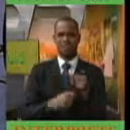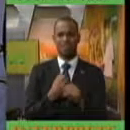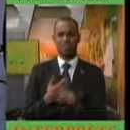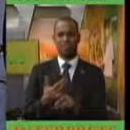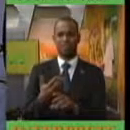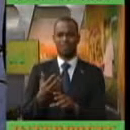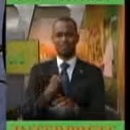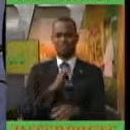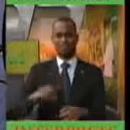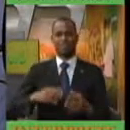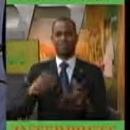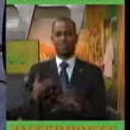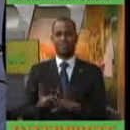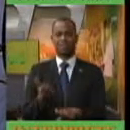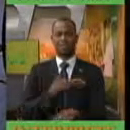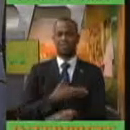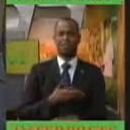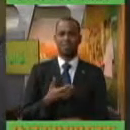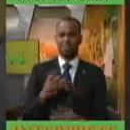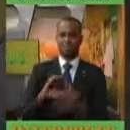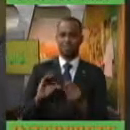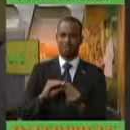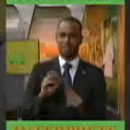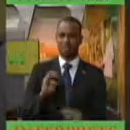dicho el profesor